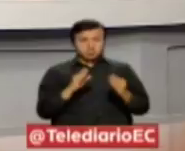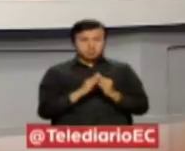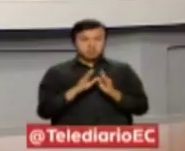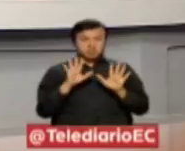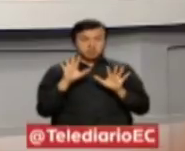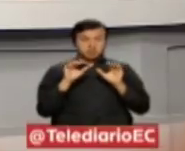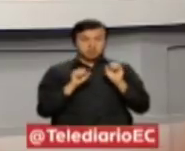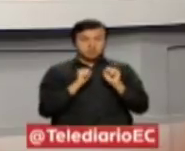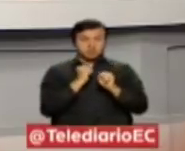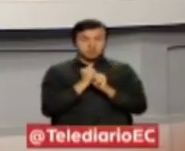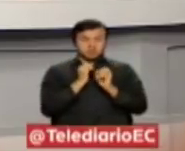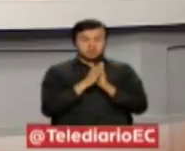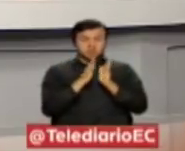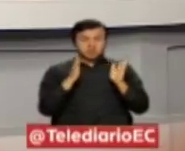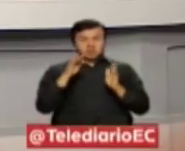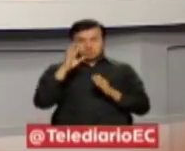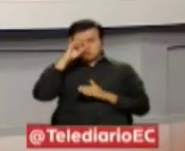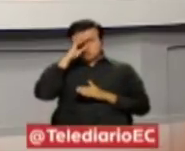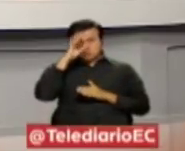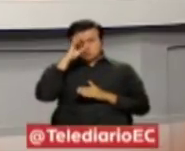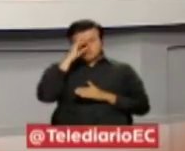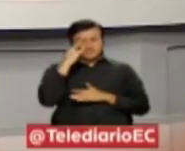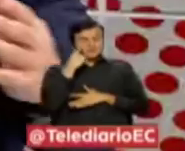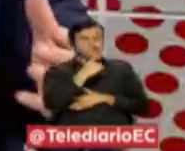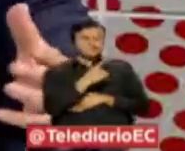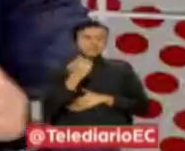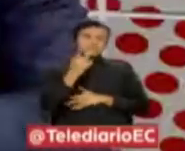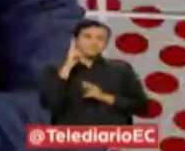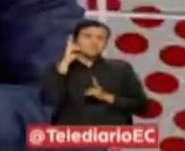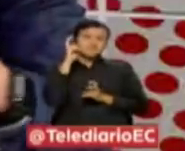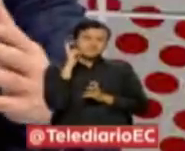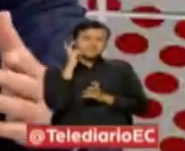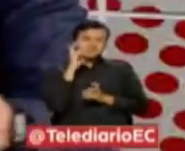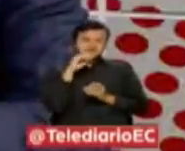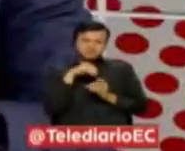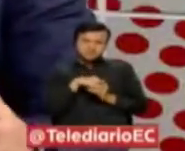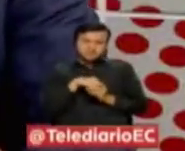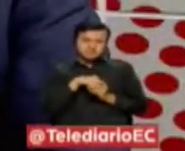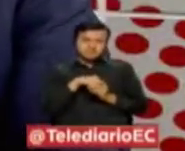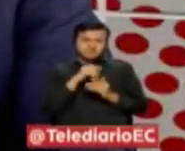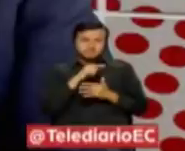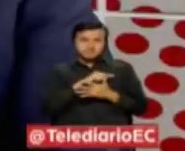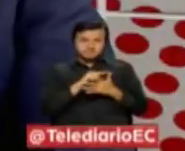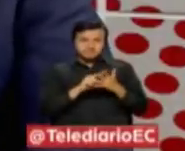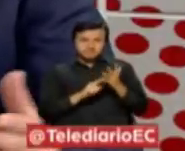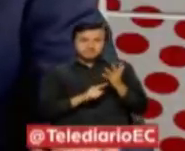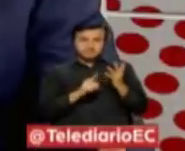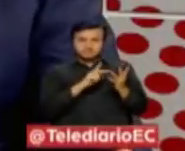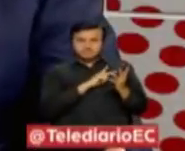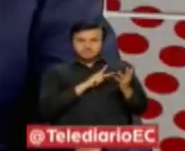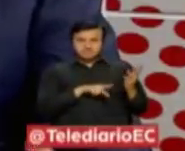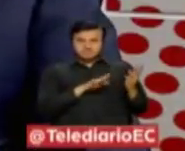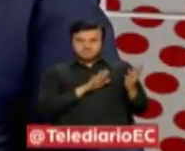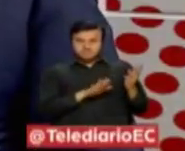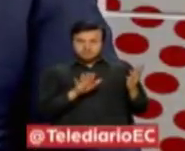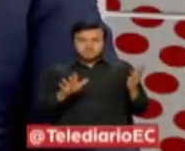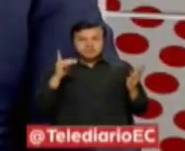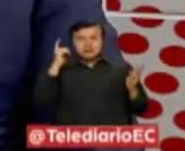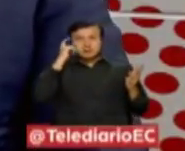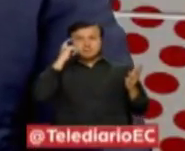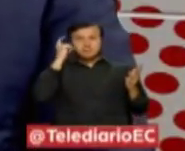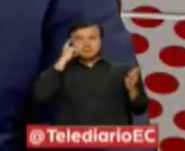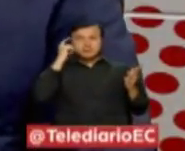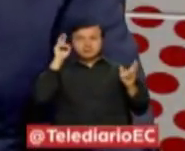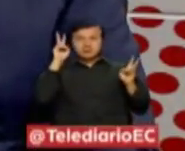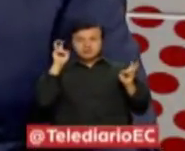10 años en términos ideológicos, no en términos de vinculación o influencias personales. ¿Piensa usted que este